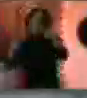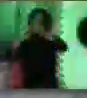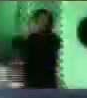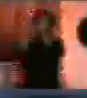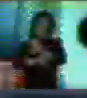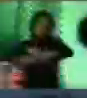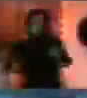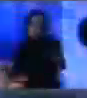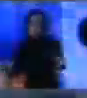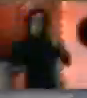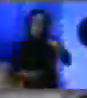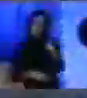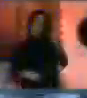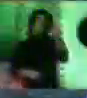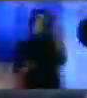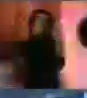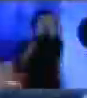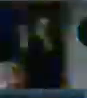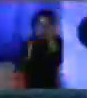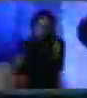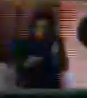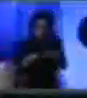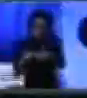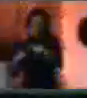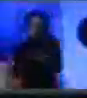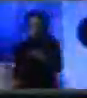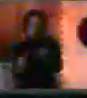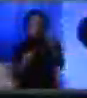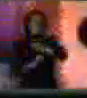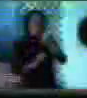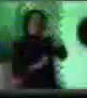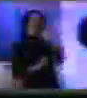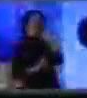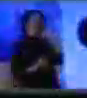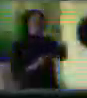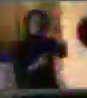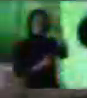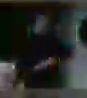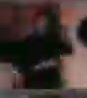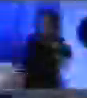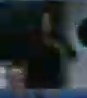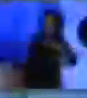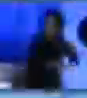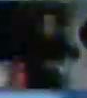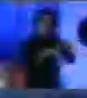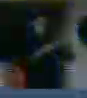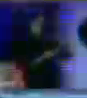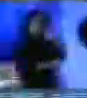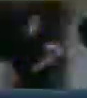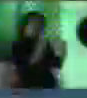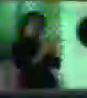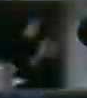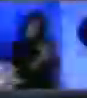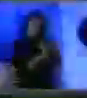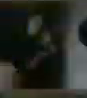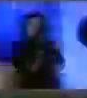yo me pregunto muchas cosas, esperando que respondan esos que me tranquilizan, esos que me hablan de honra, esos